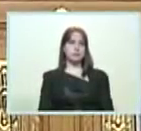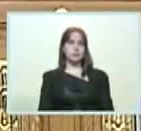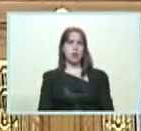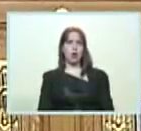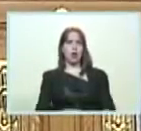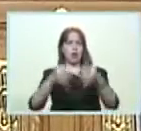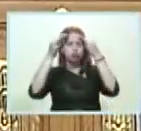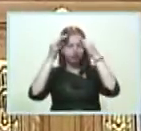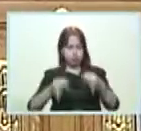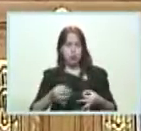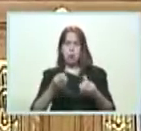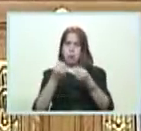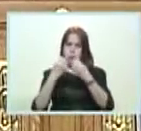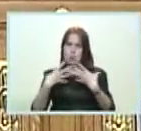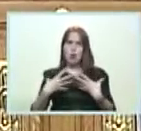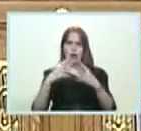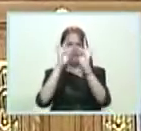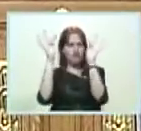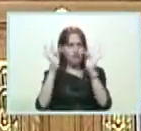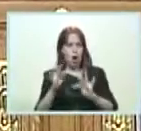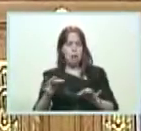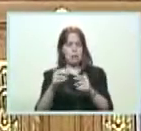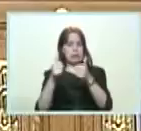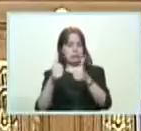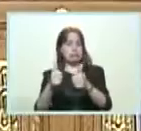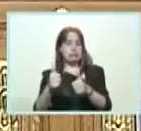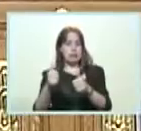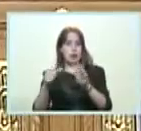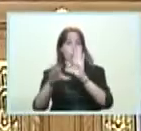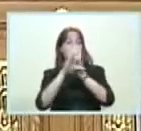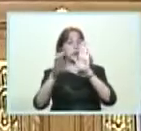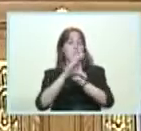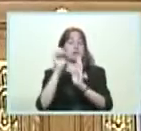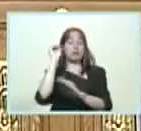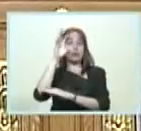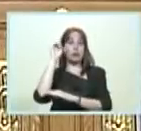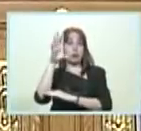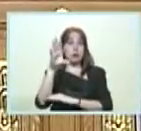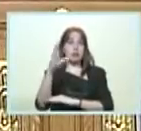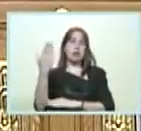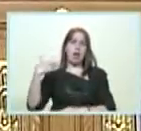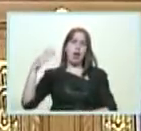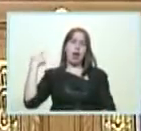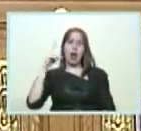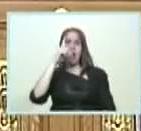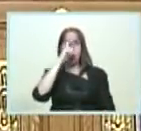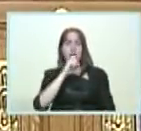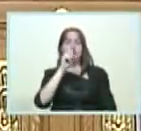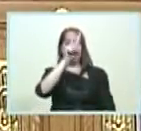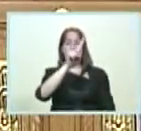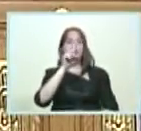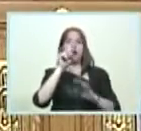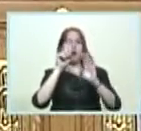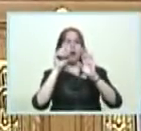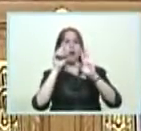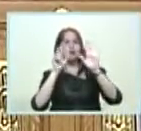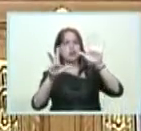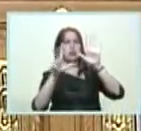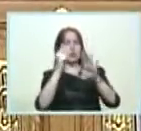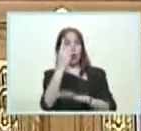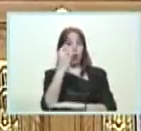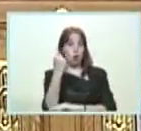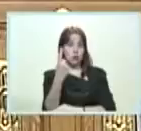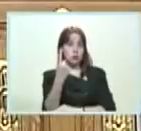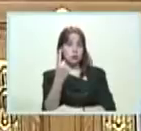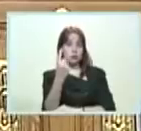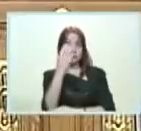cumplió en buena medida el papel de la constituyente y la constitución del año 1811.